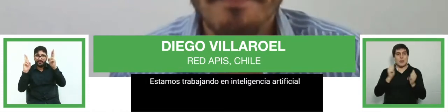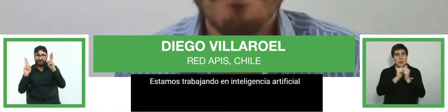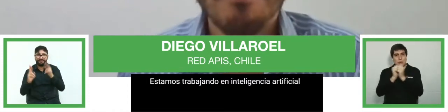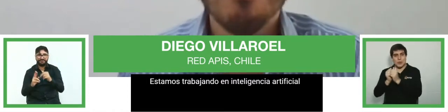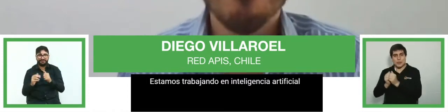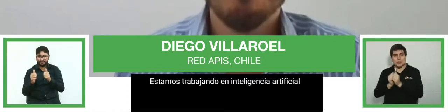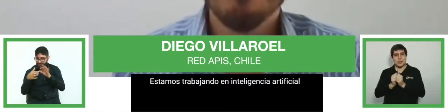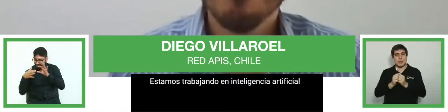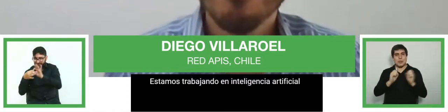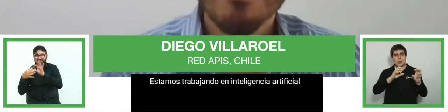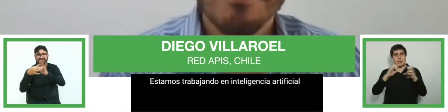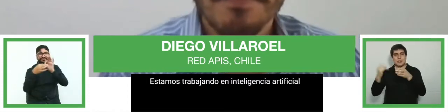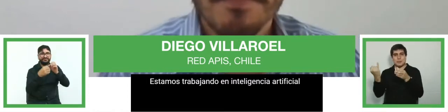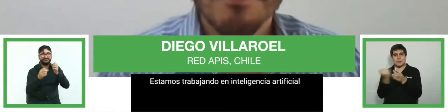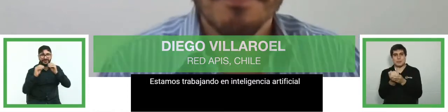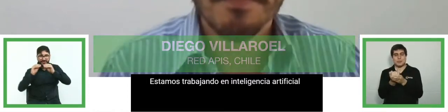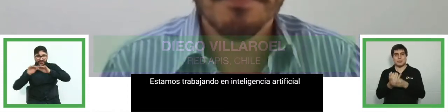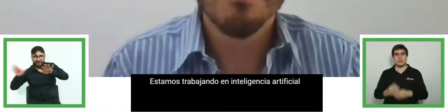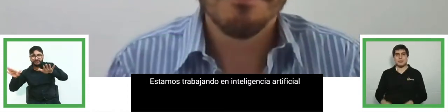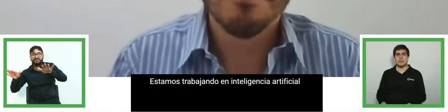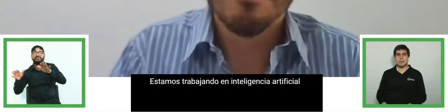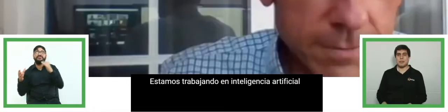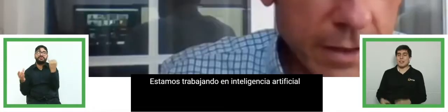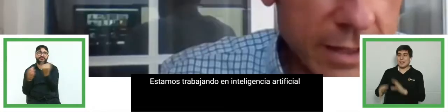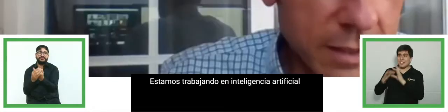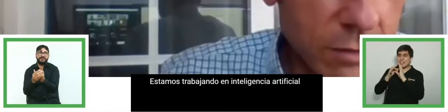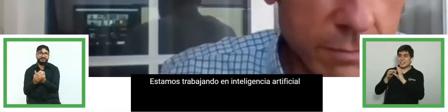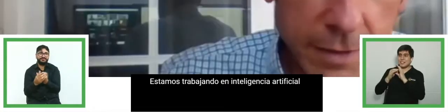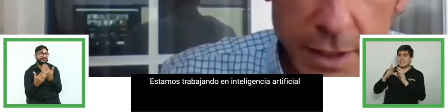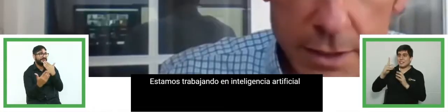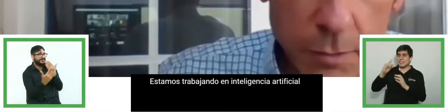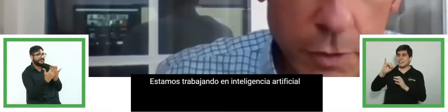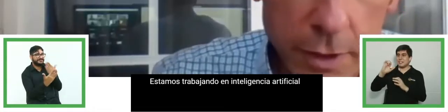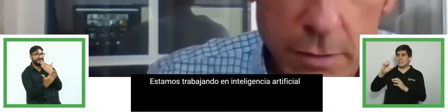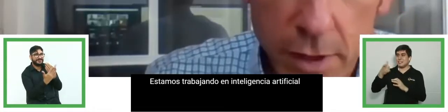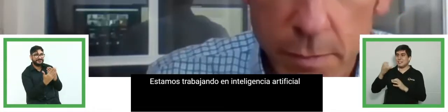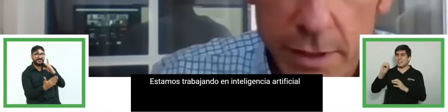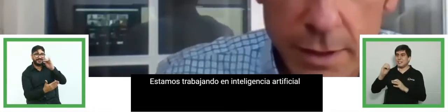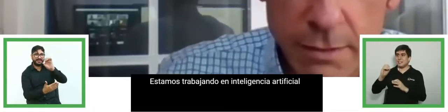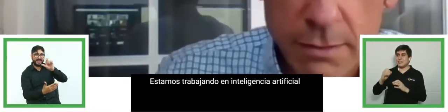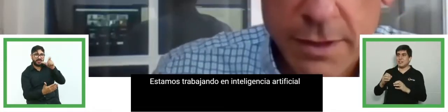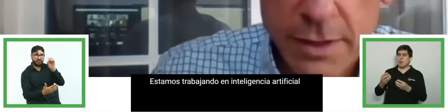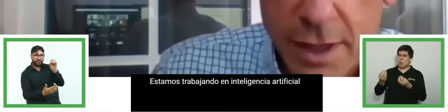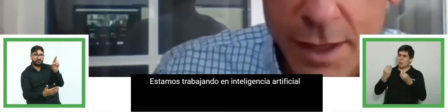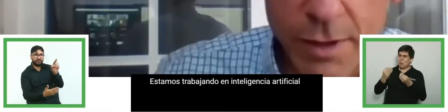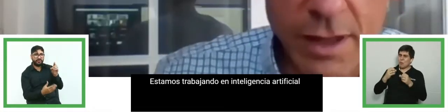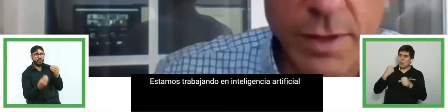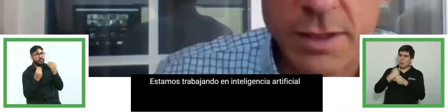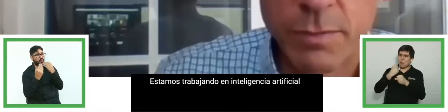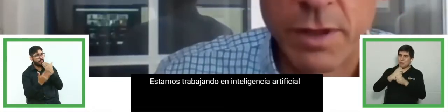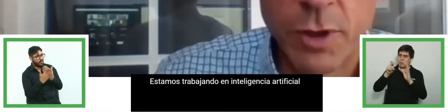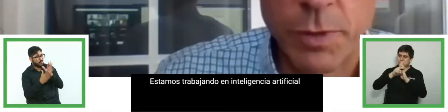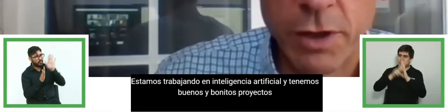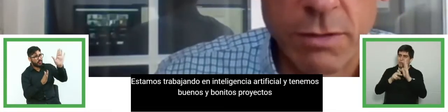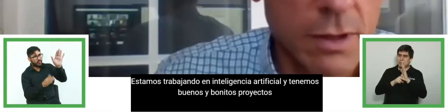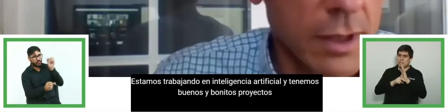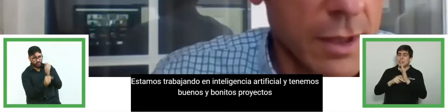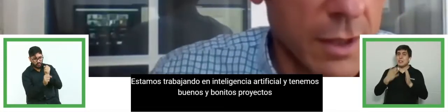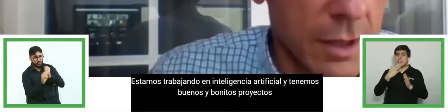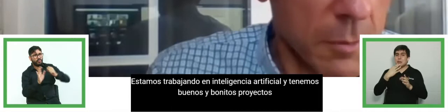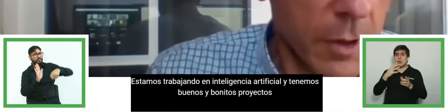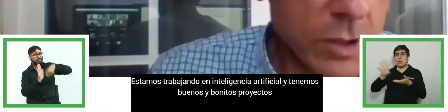inclusiva. Excelente, muchísimas gracias, Diego. Fantástico, fantástico proyecto realmente y escalable además, en mi